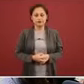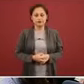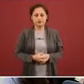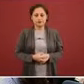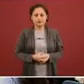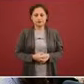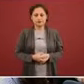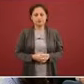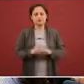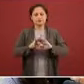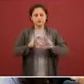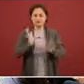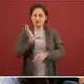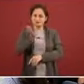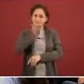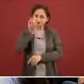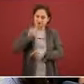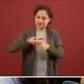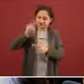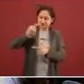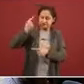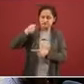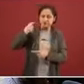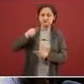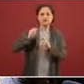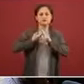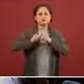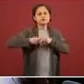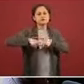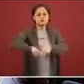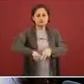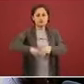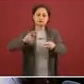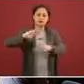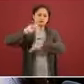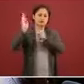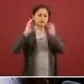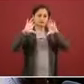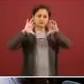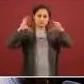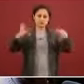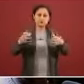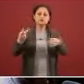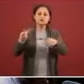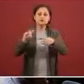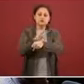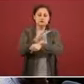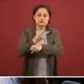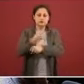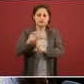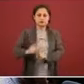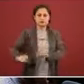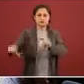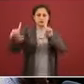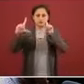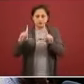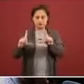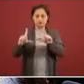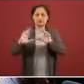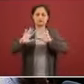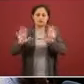Como es costumbre, empezamos con la situación mundial. Tenemos en esta representación gráfica ya